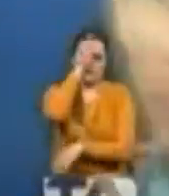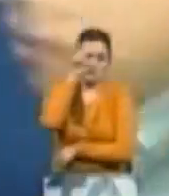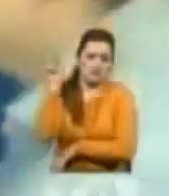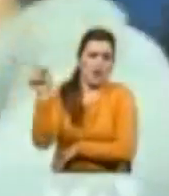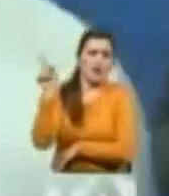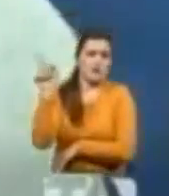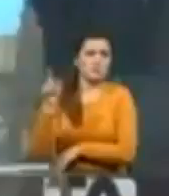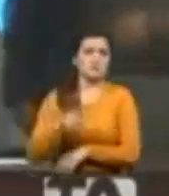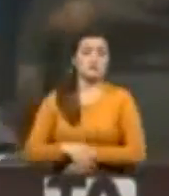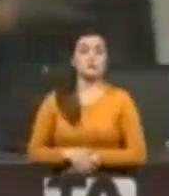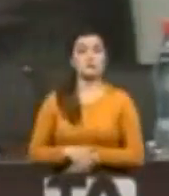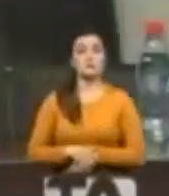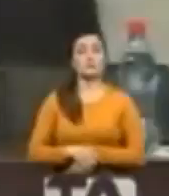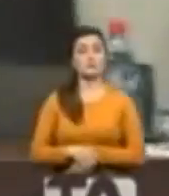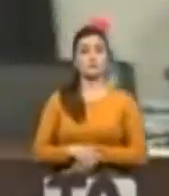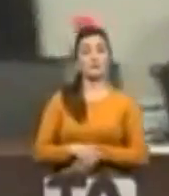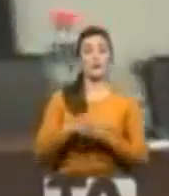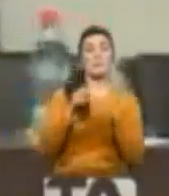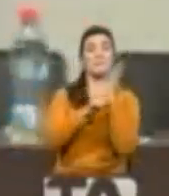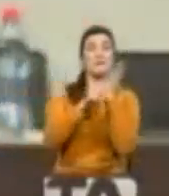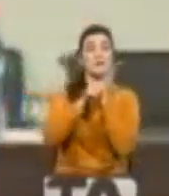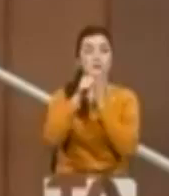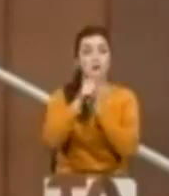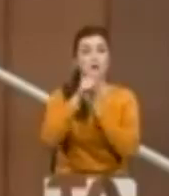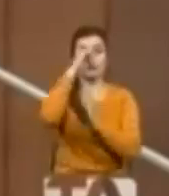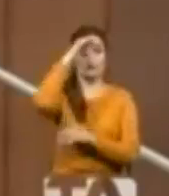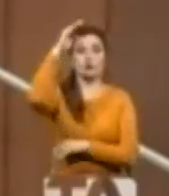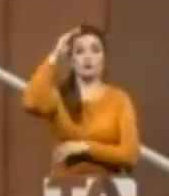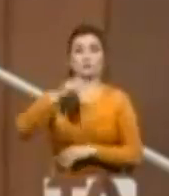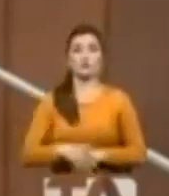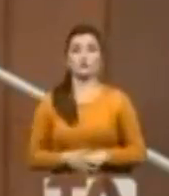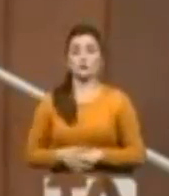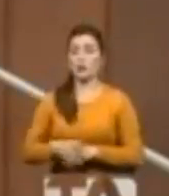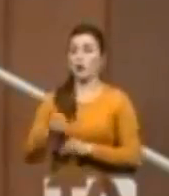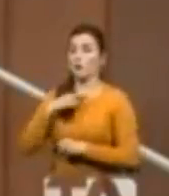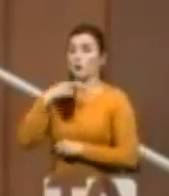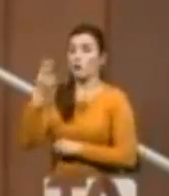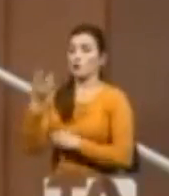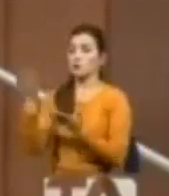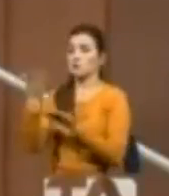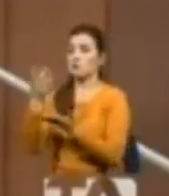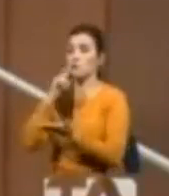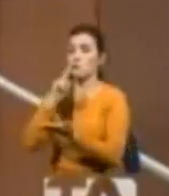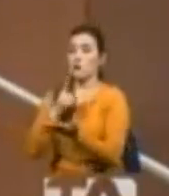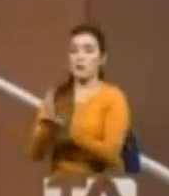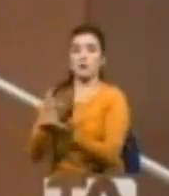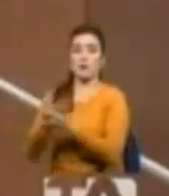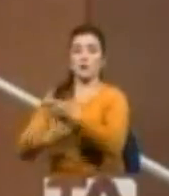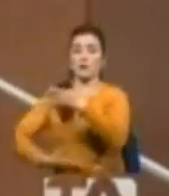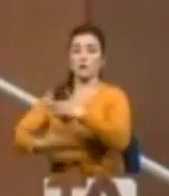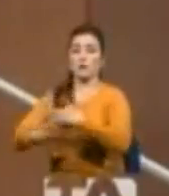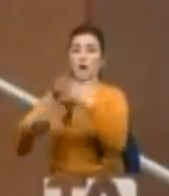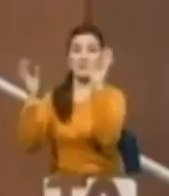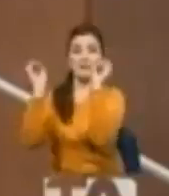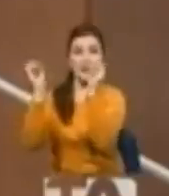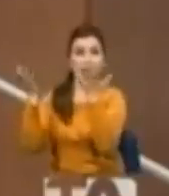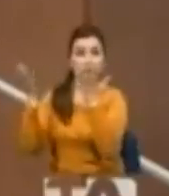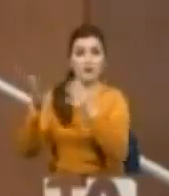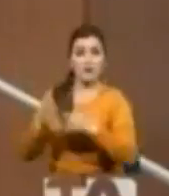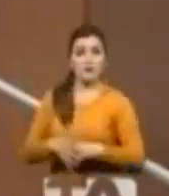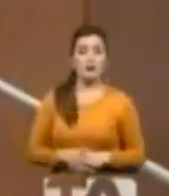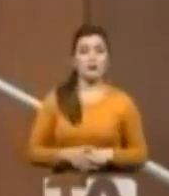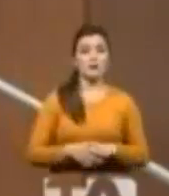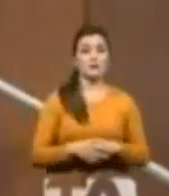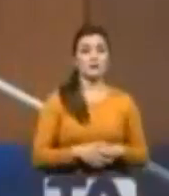a José Serrano, quien entonces era ministro del Interior. Verbalmente, no hay ninguna constancia, ningún documento, absolutamente